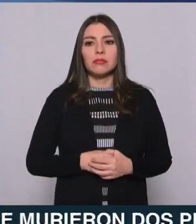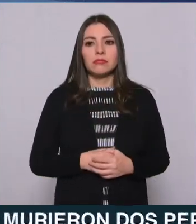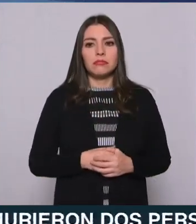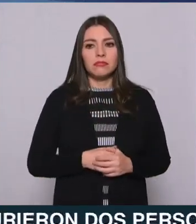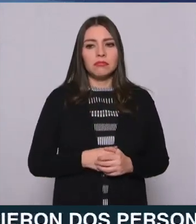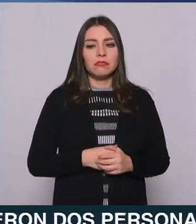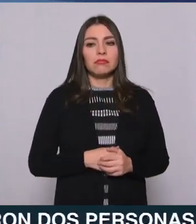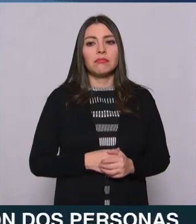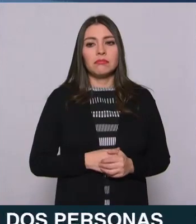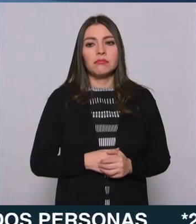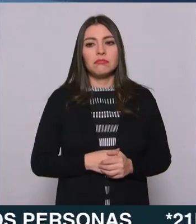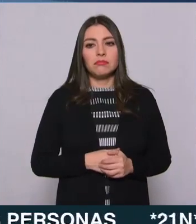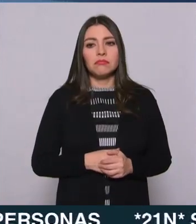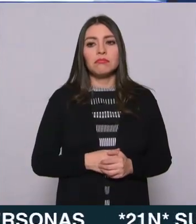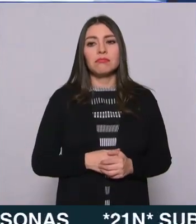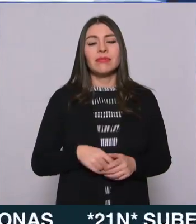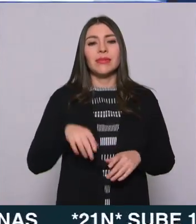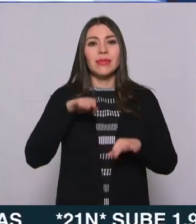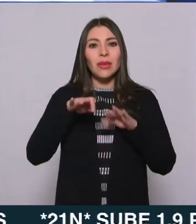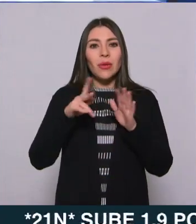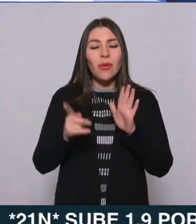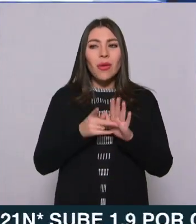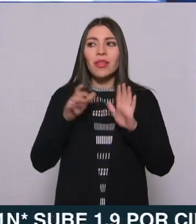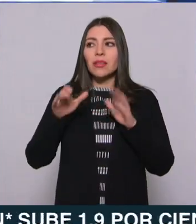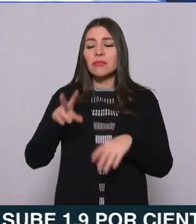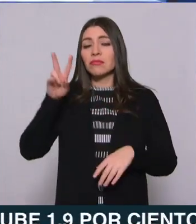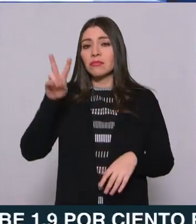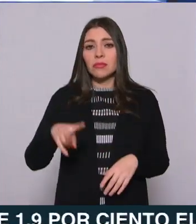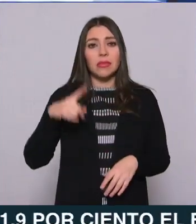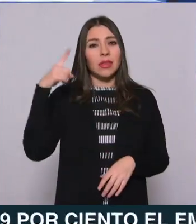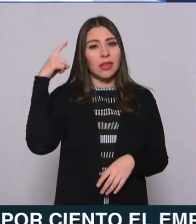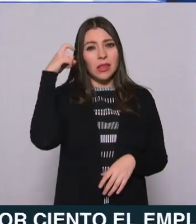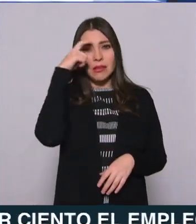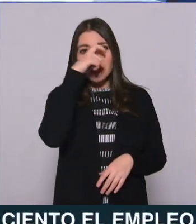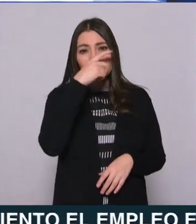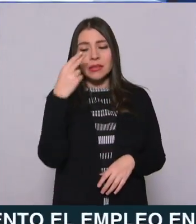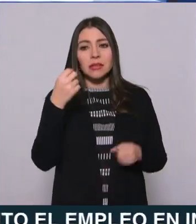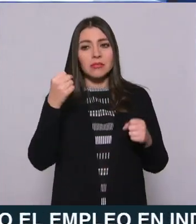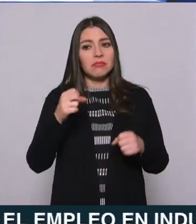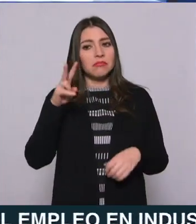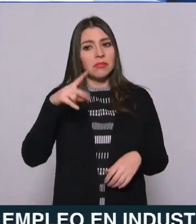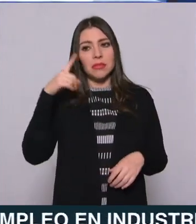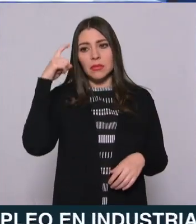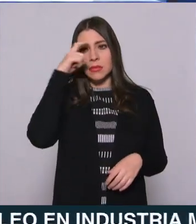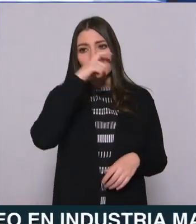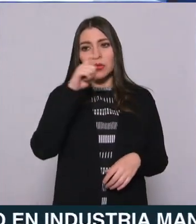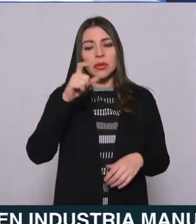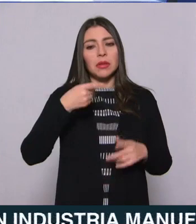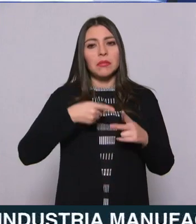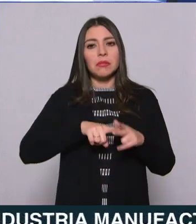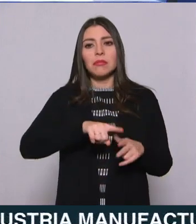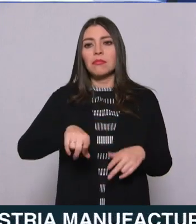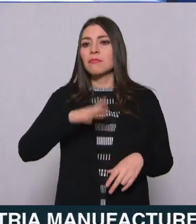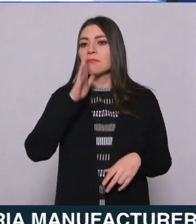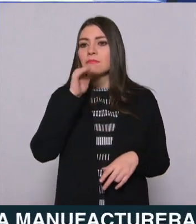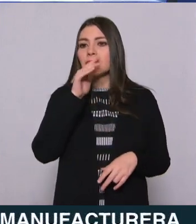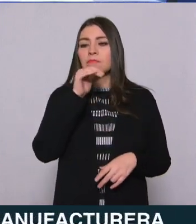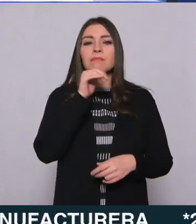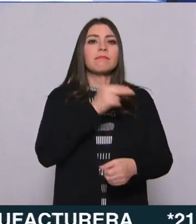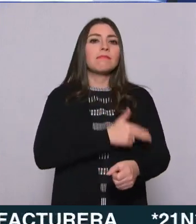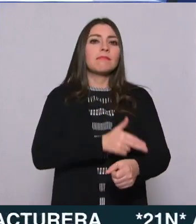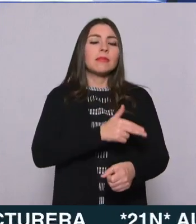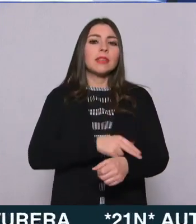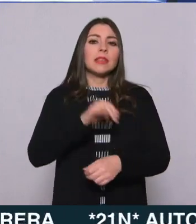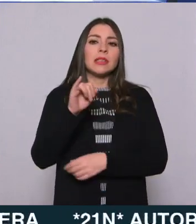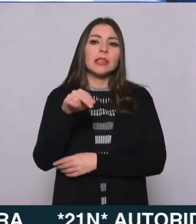difícil retomar un trabajo, algo estable, es algo muy difícil partiendo de que no podemos tramitar INE,